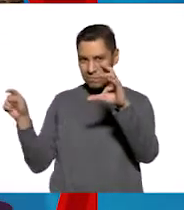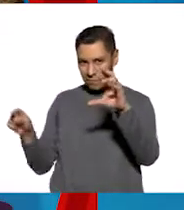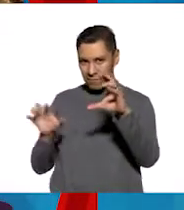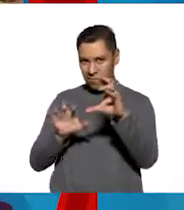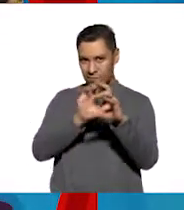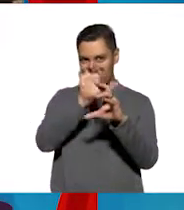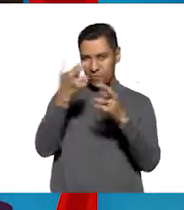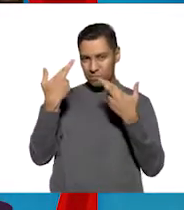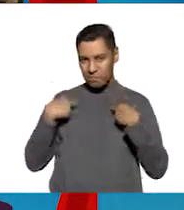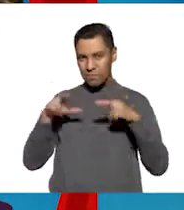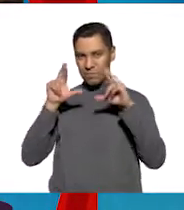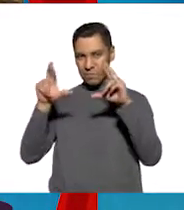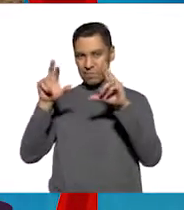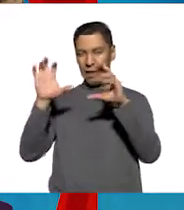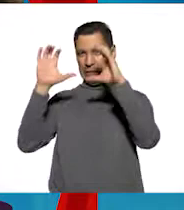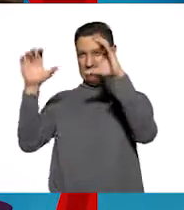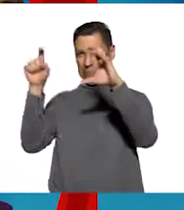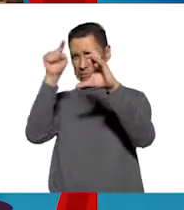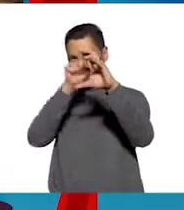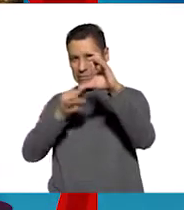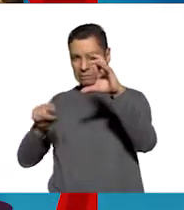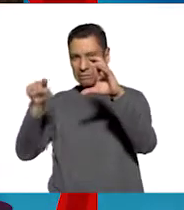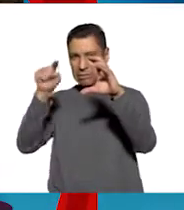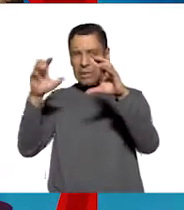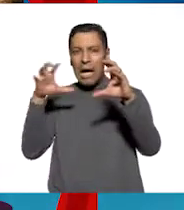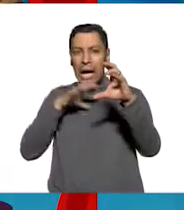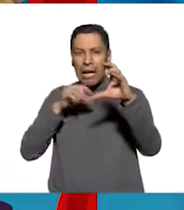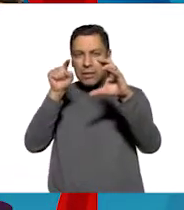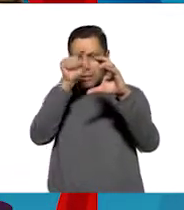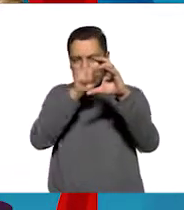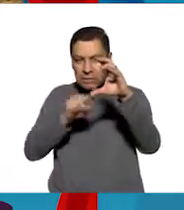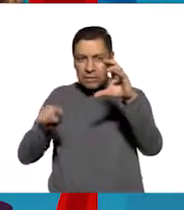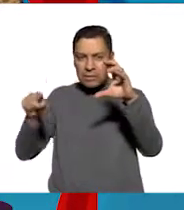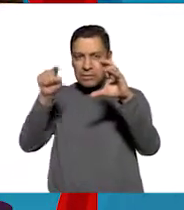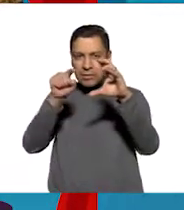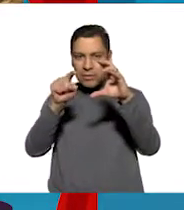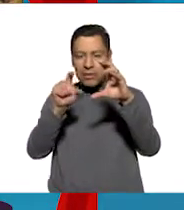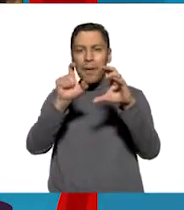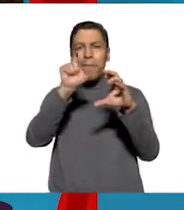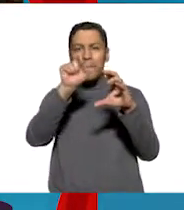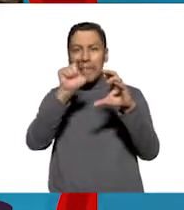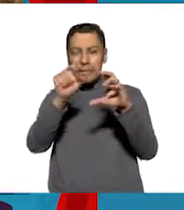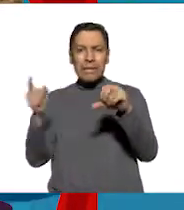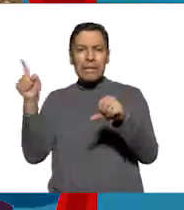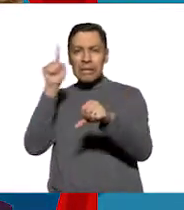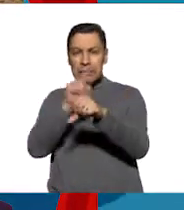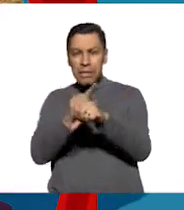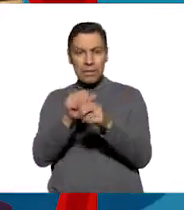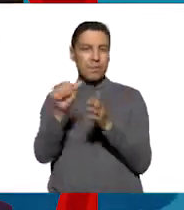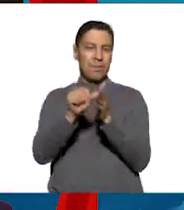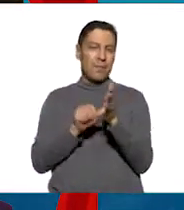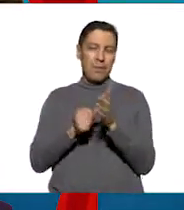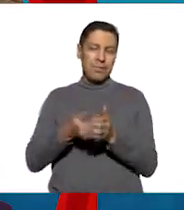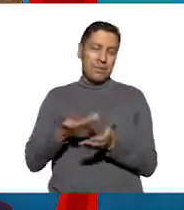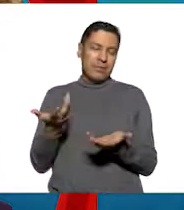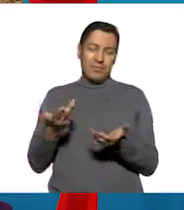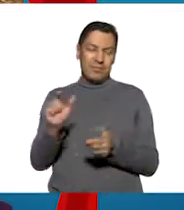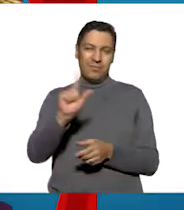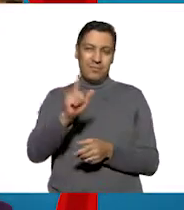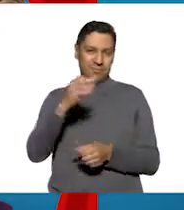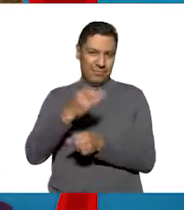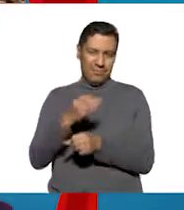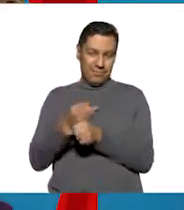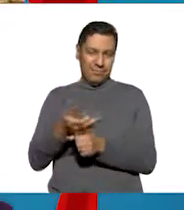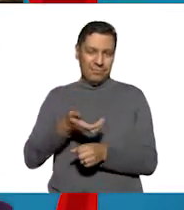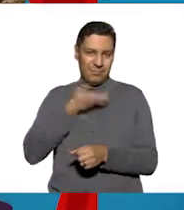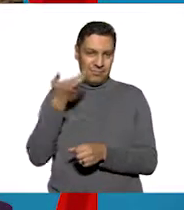de este centro hay un círculo en el que se muestran los 20 días. Ellos no tenían meses como nosotros, pero su cuenta